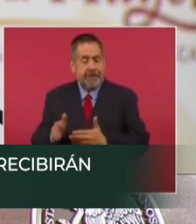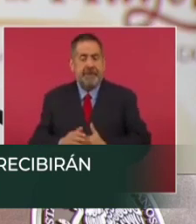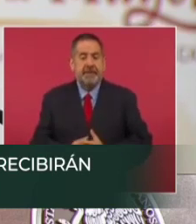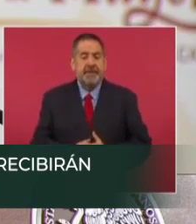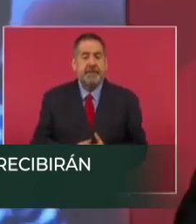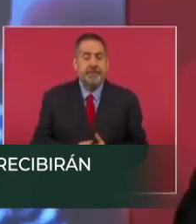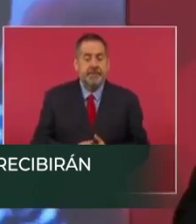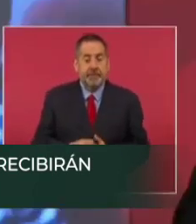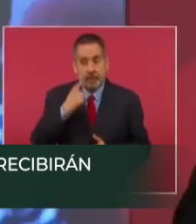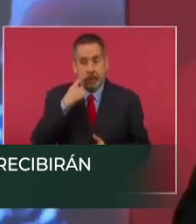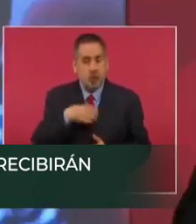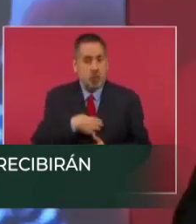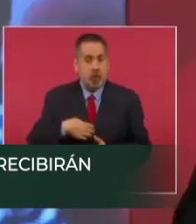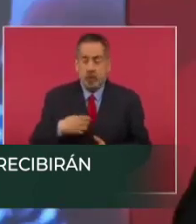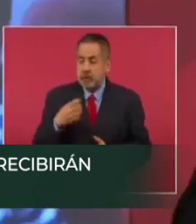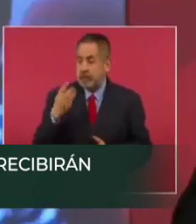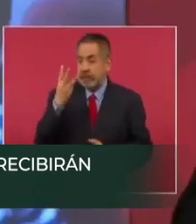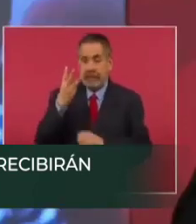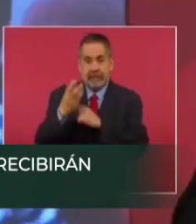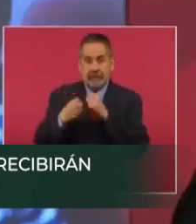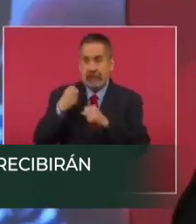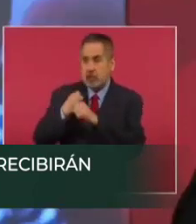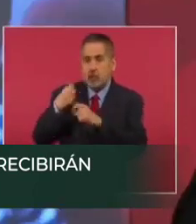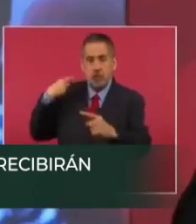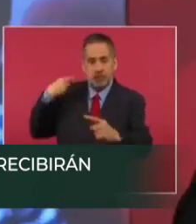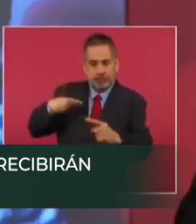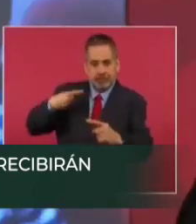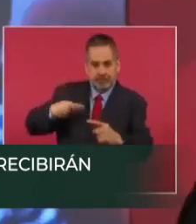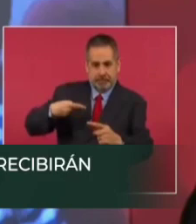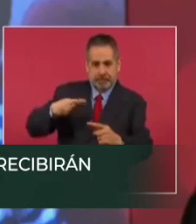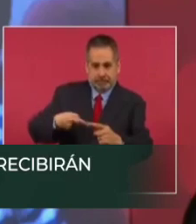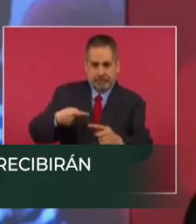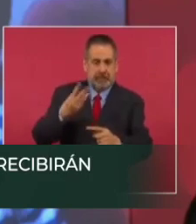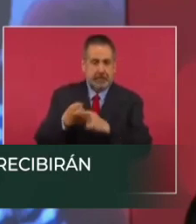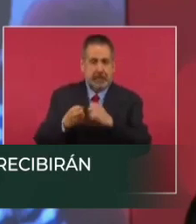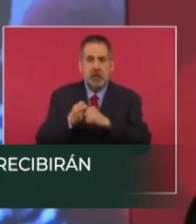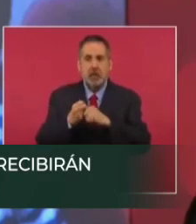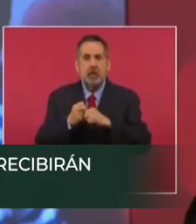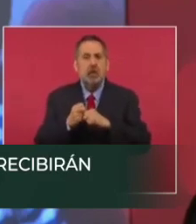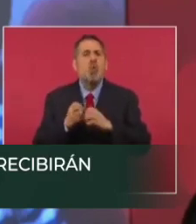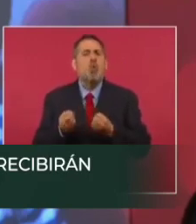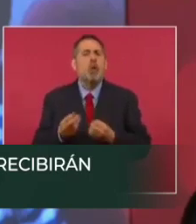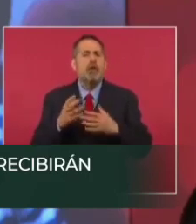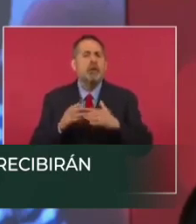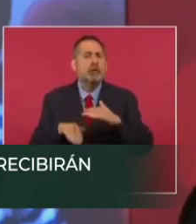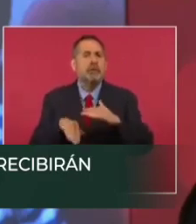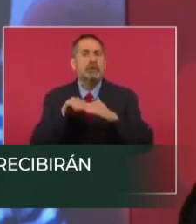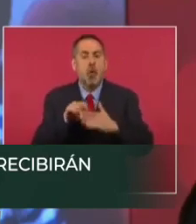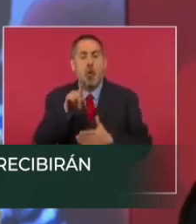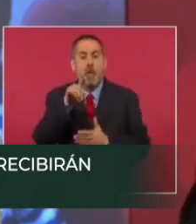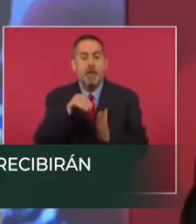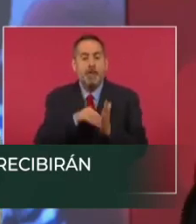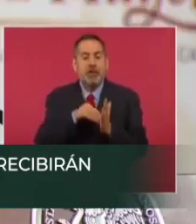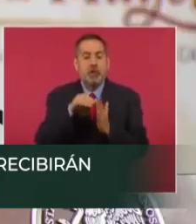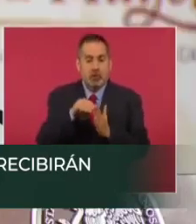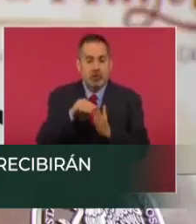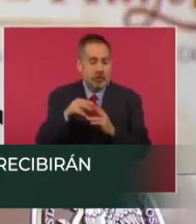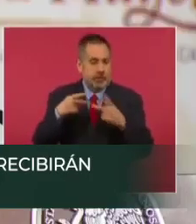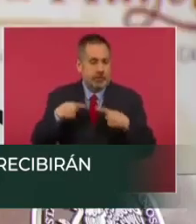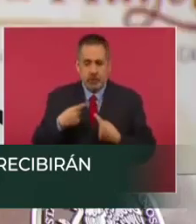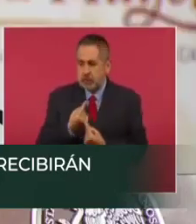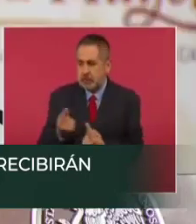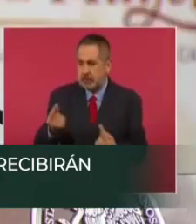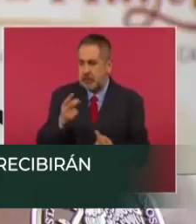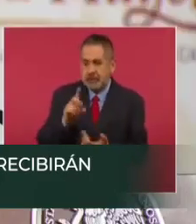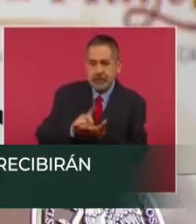1.301.922 personas con discapacidad serán beneficiarias del programa de apoyos económicos. De acuerdo con la titular de la Secretaría del Bienestar del